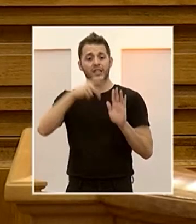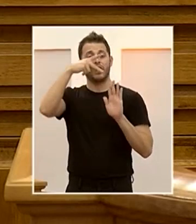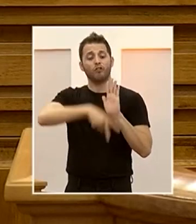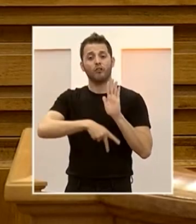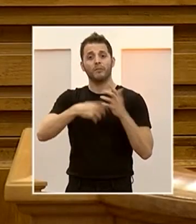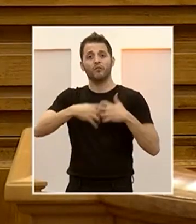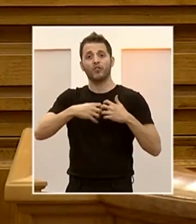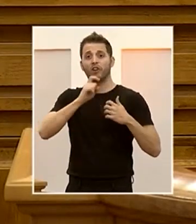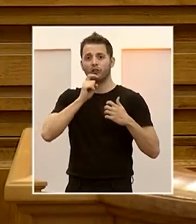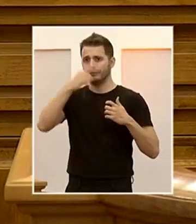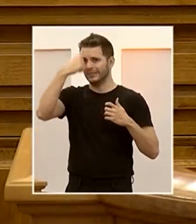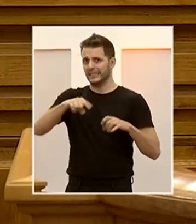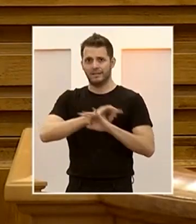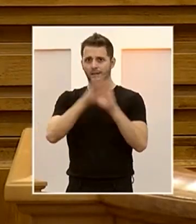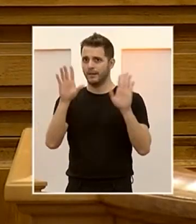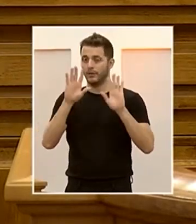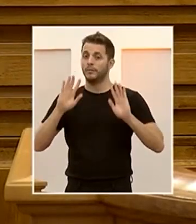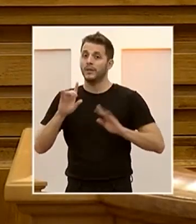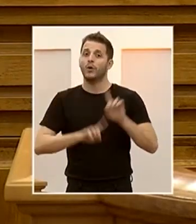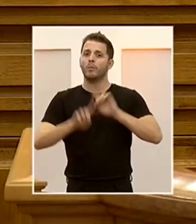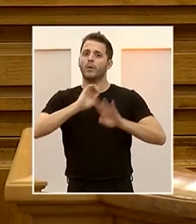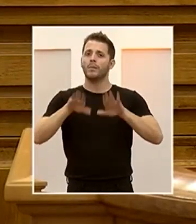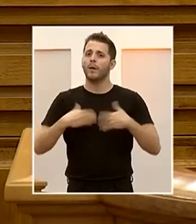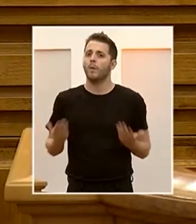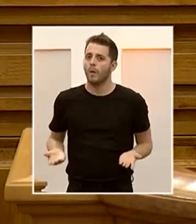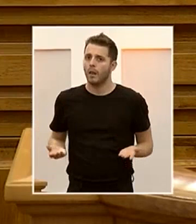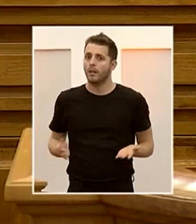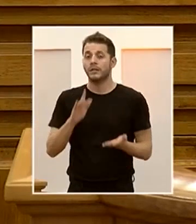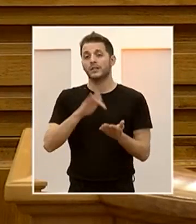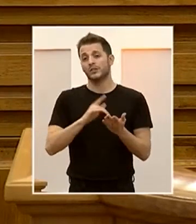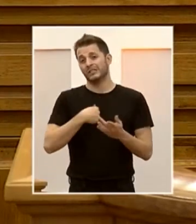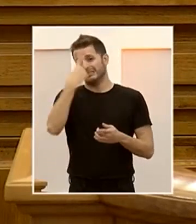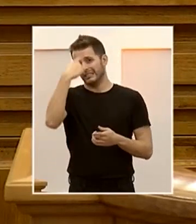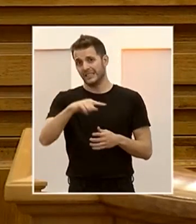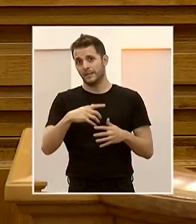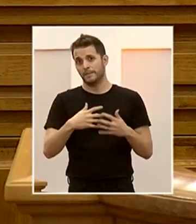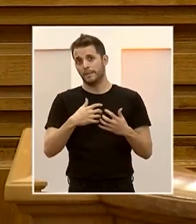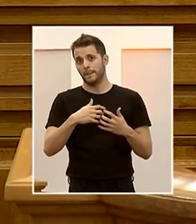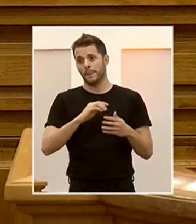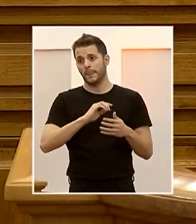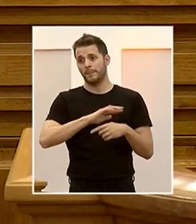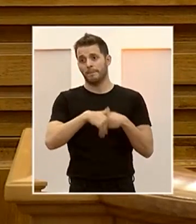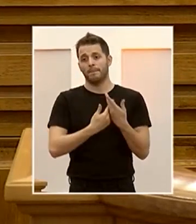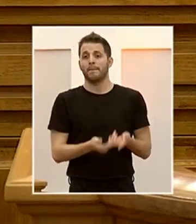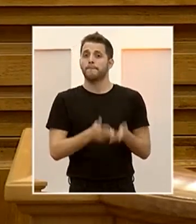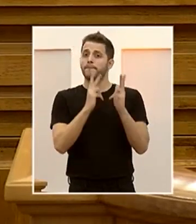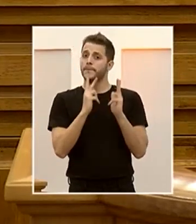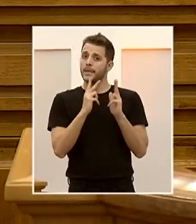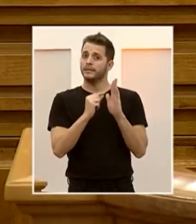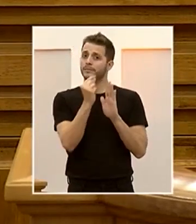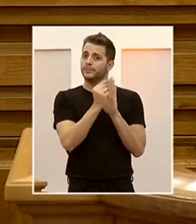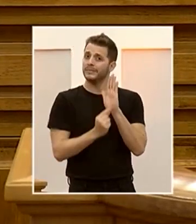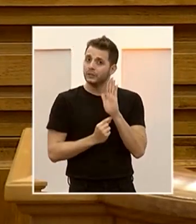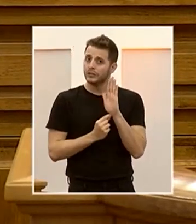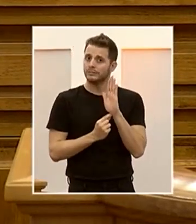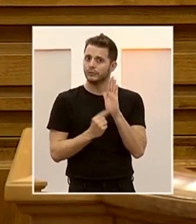funcionar. El problema es que algunos, como sabían que por mecanismos democráticos esta Constitución tiene larga vida